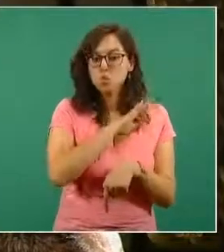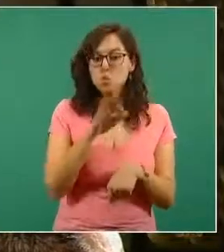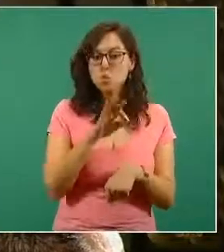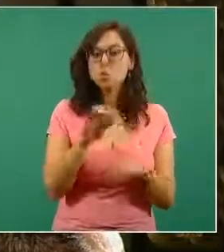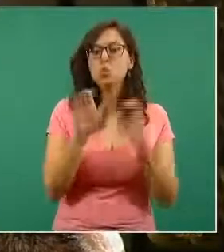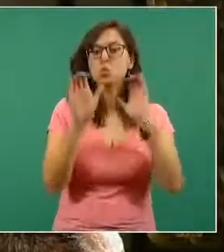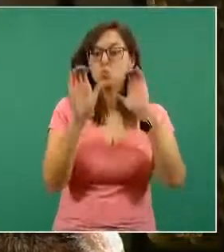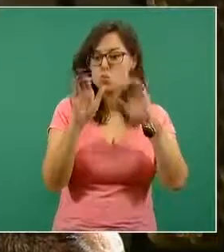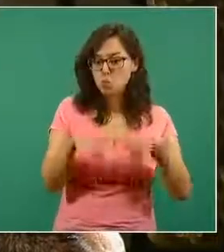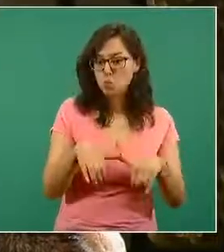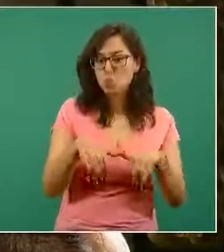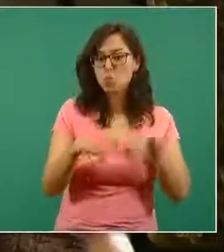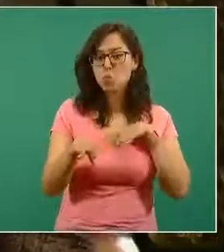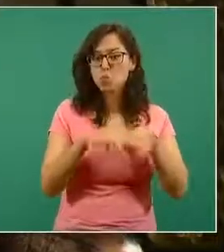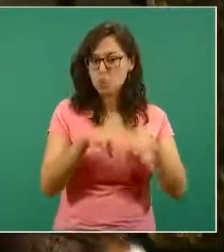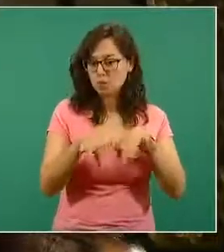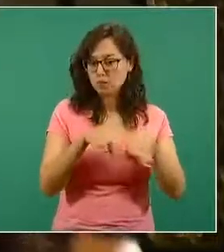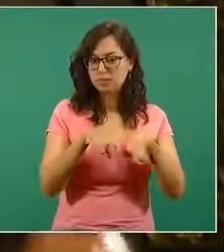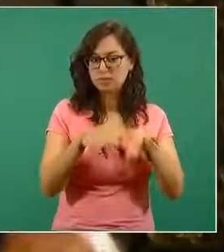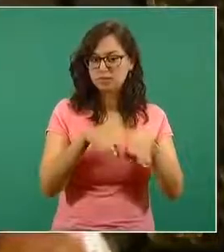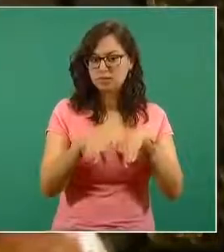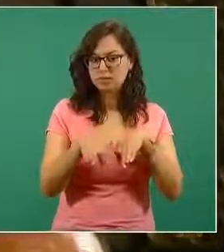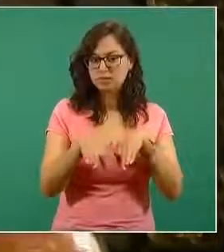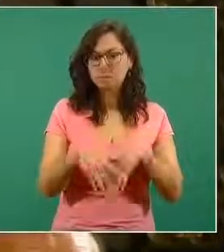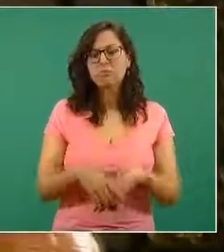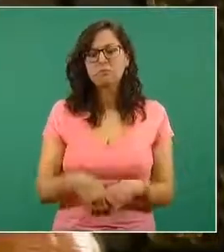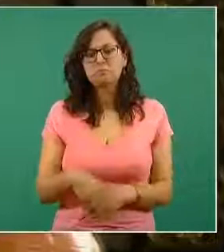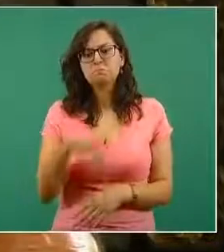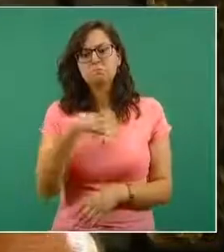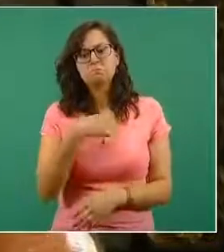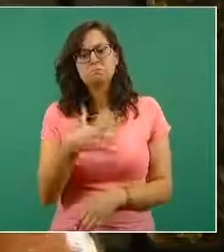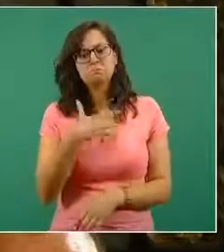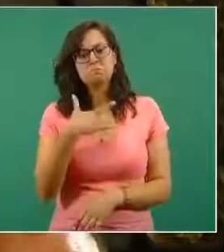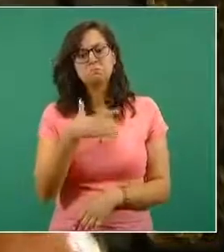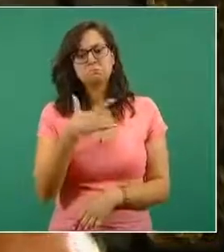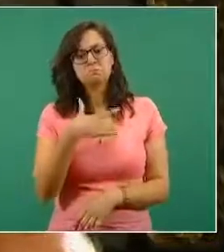la institución. Esto me parece un